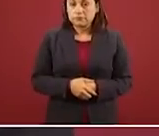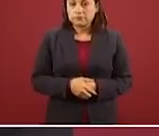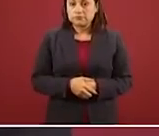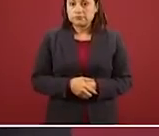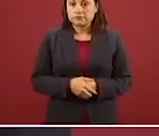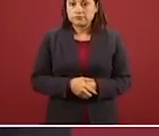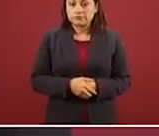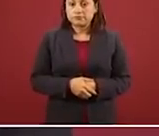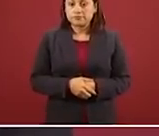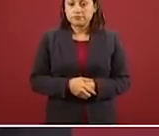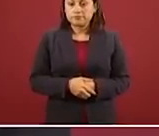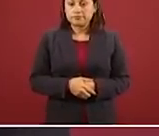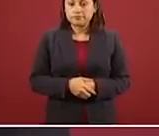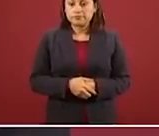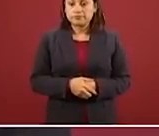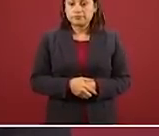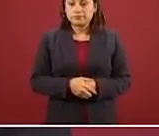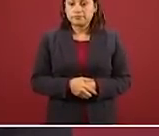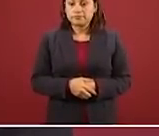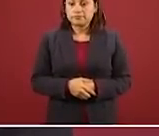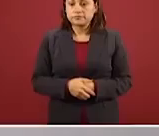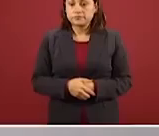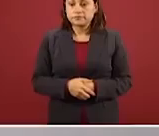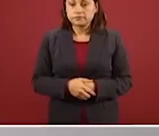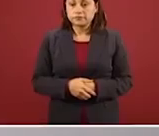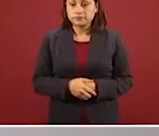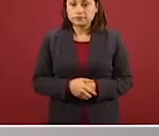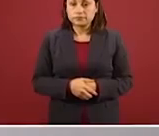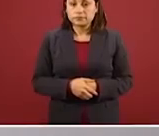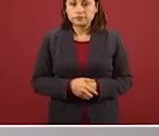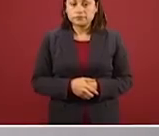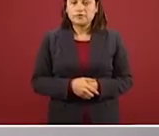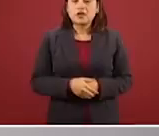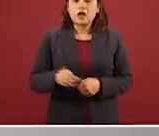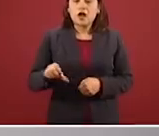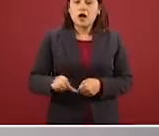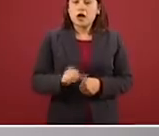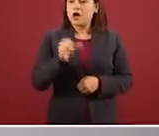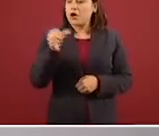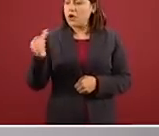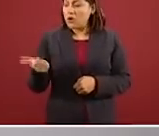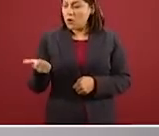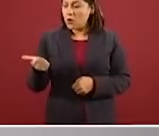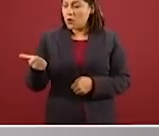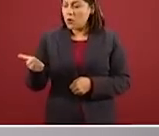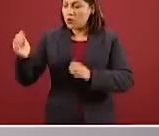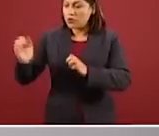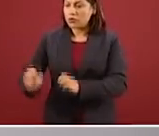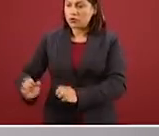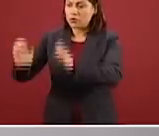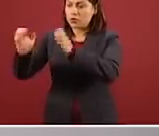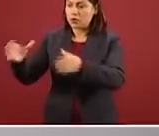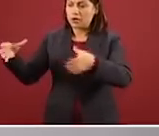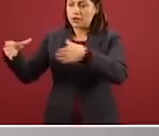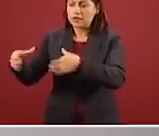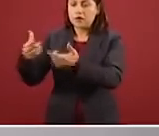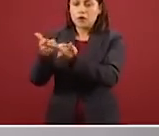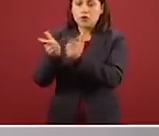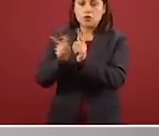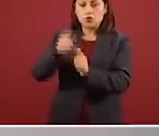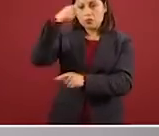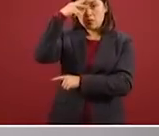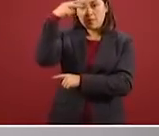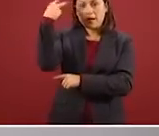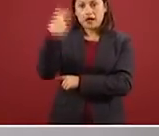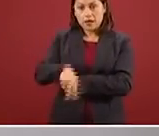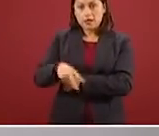La instalación que se decía que había entregado el Grupo México para un hospital